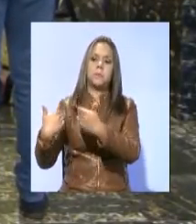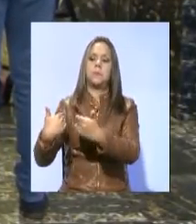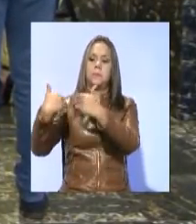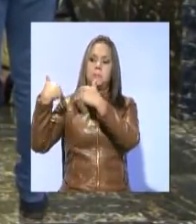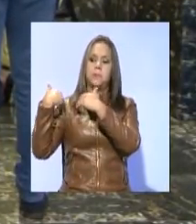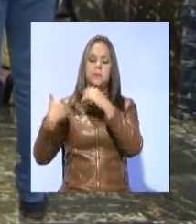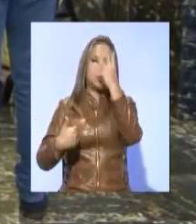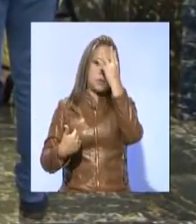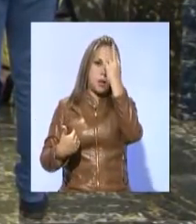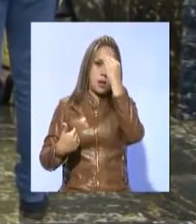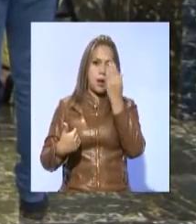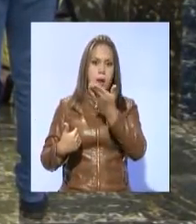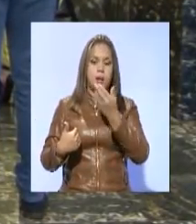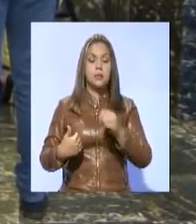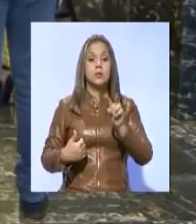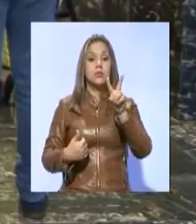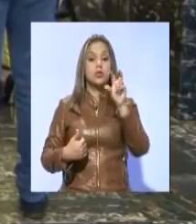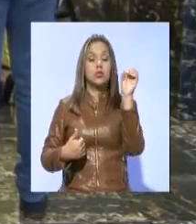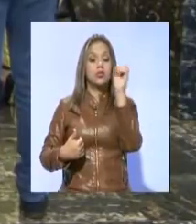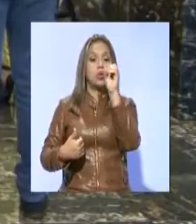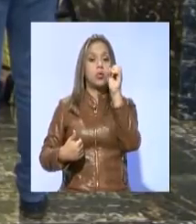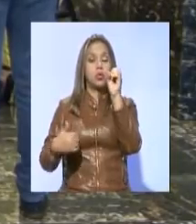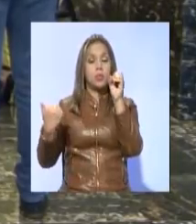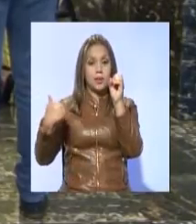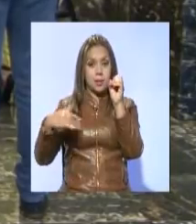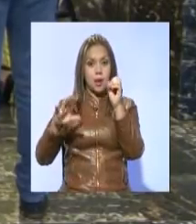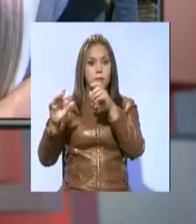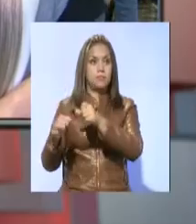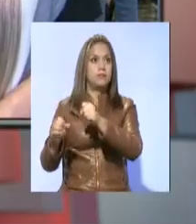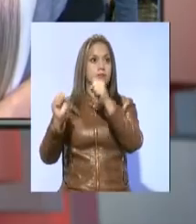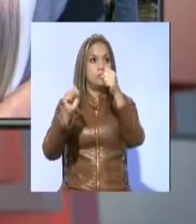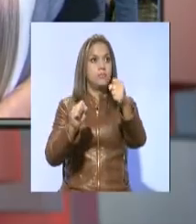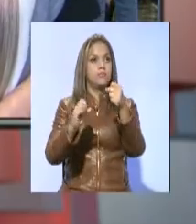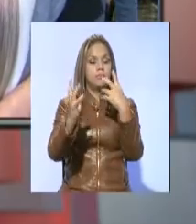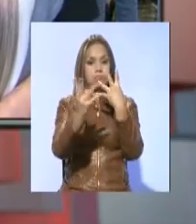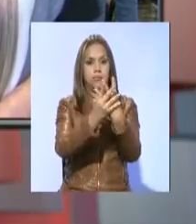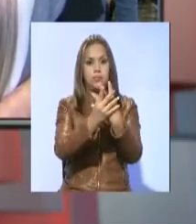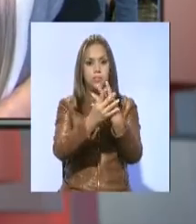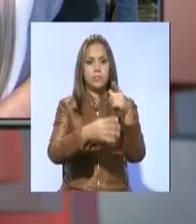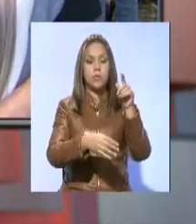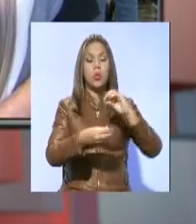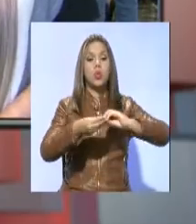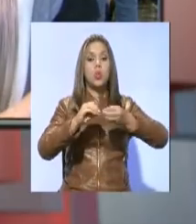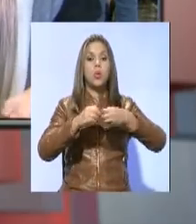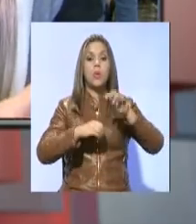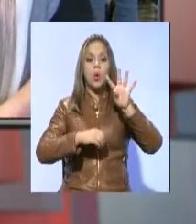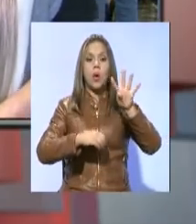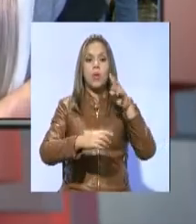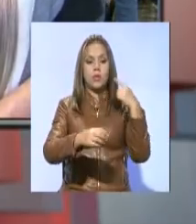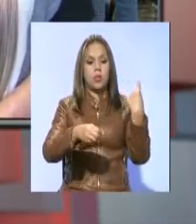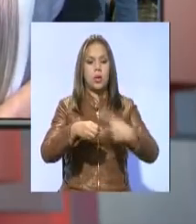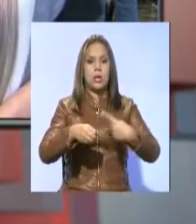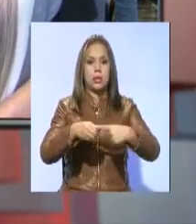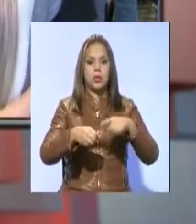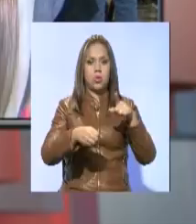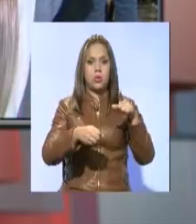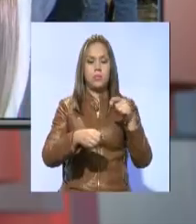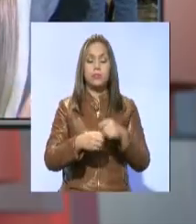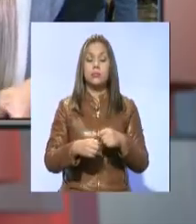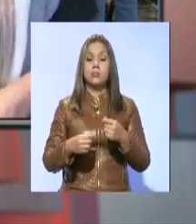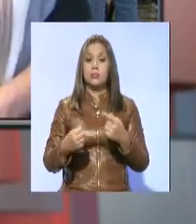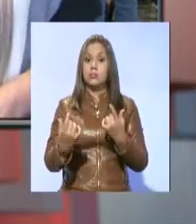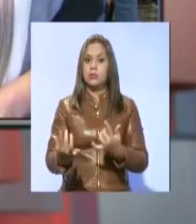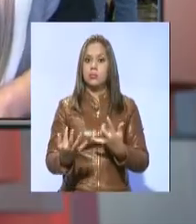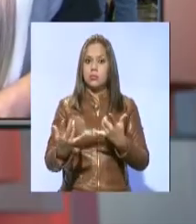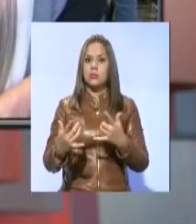Jorge Glass, mientras que el 2 de octubre fue trasladado a la cárcel número 4 de la capital de los ecuatorianos. Nosotros estaremos aquí pendientes en el hall